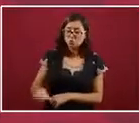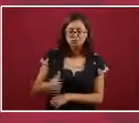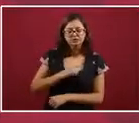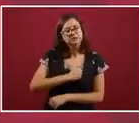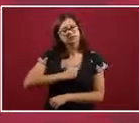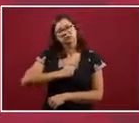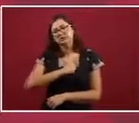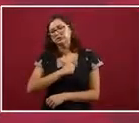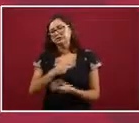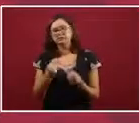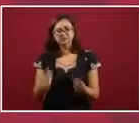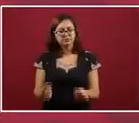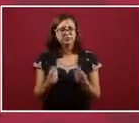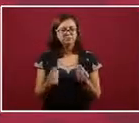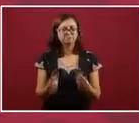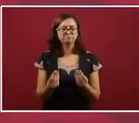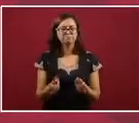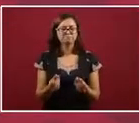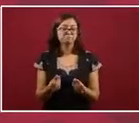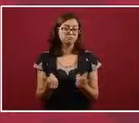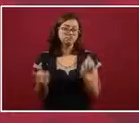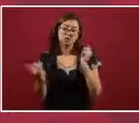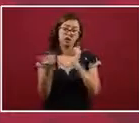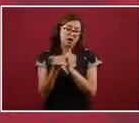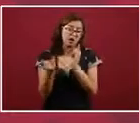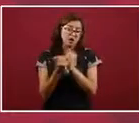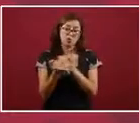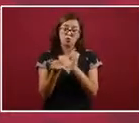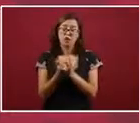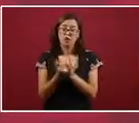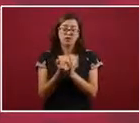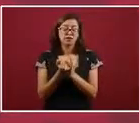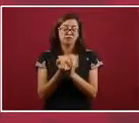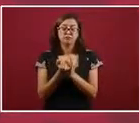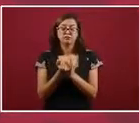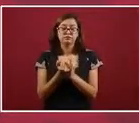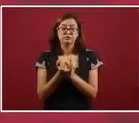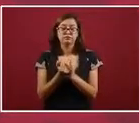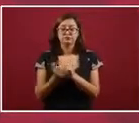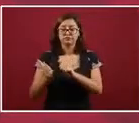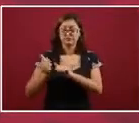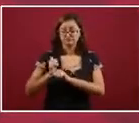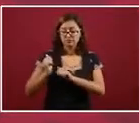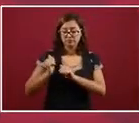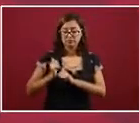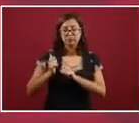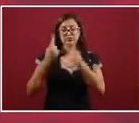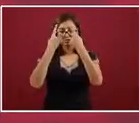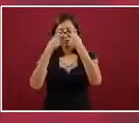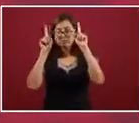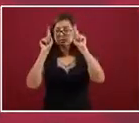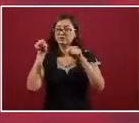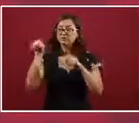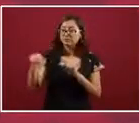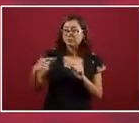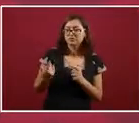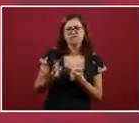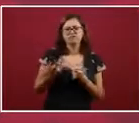como lamento mucho la pérdida de vida de los soldados marinos que, en cumplimiento de su